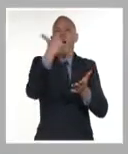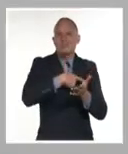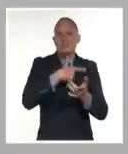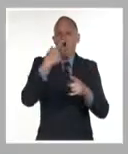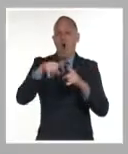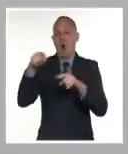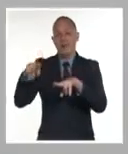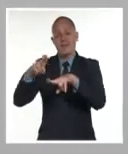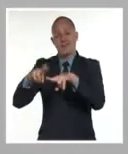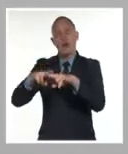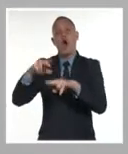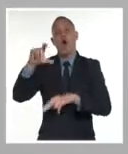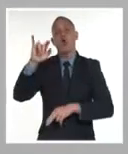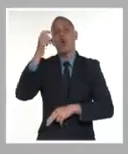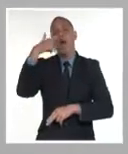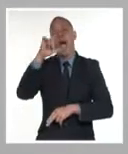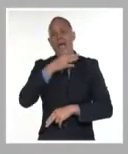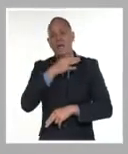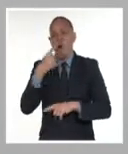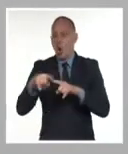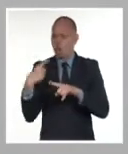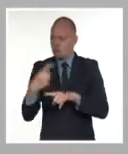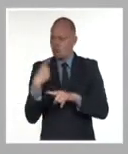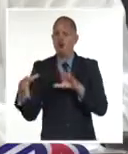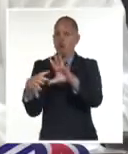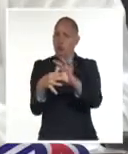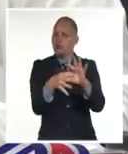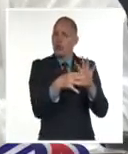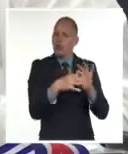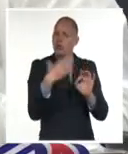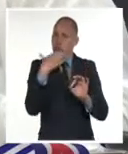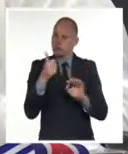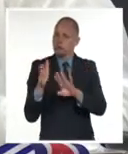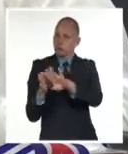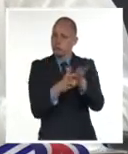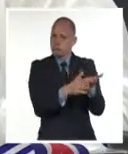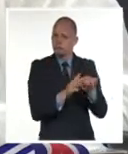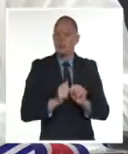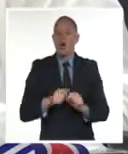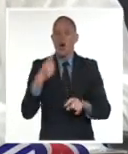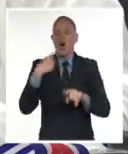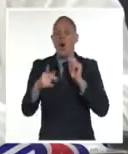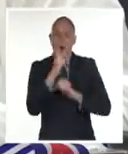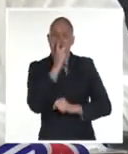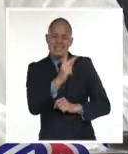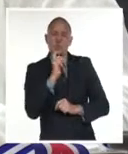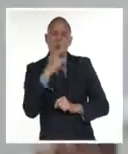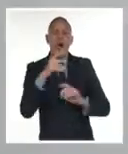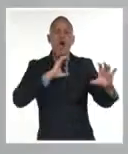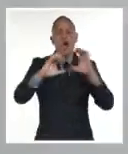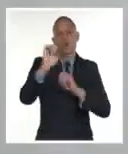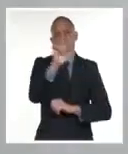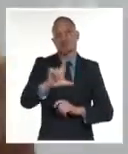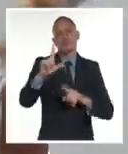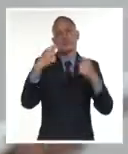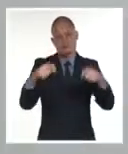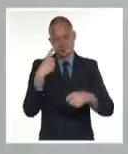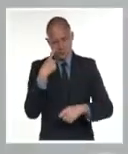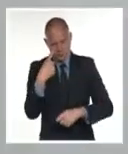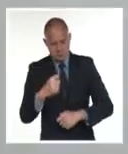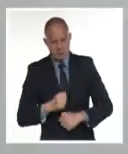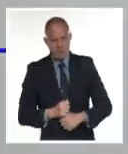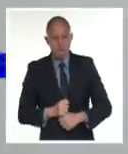fuerte. Además, se dialogó sobre la necesidad de perfeccionar el trabajo político ideológico desde la comunicación social. Yo creo que desde